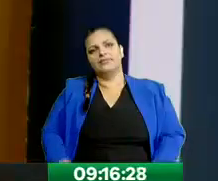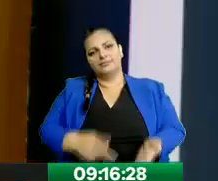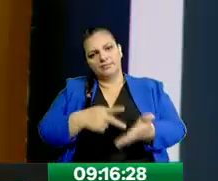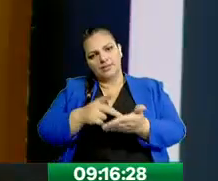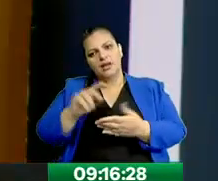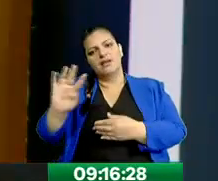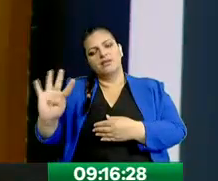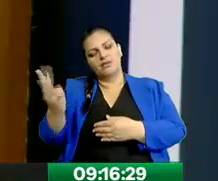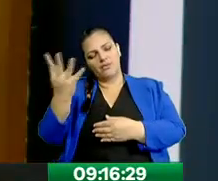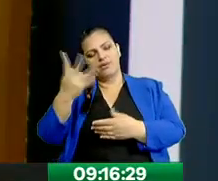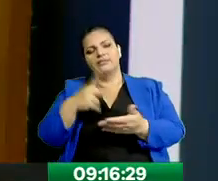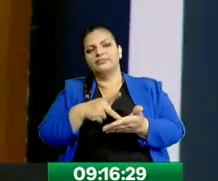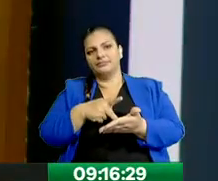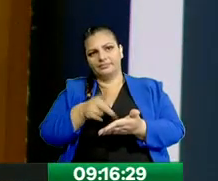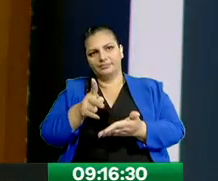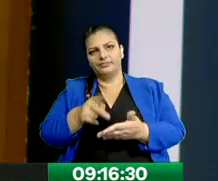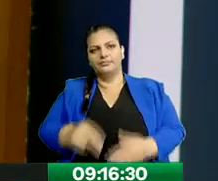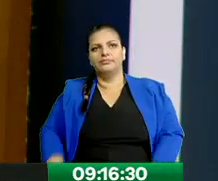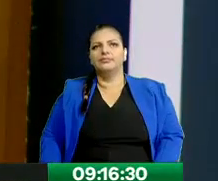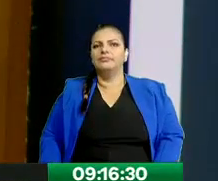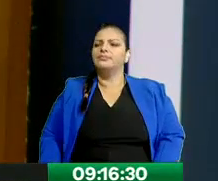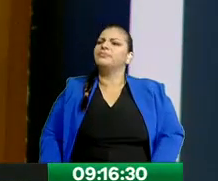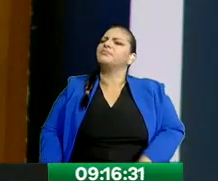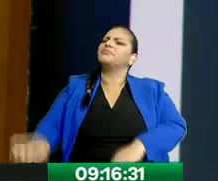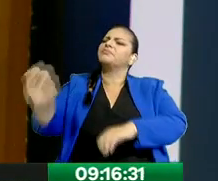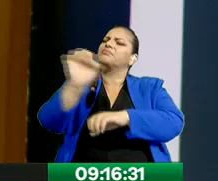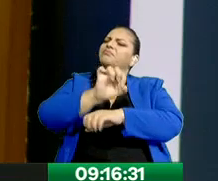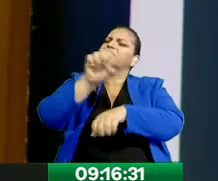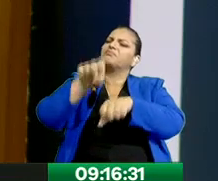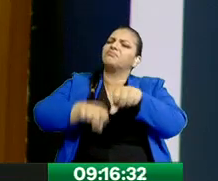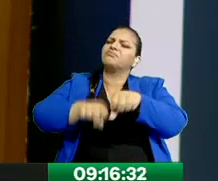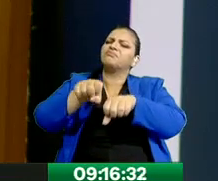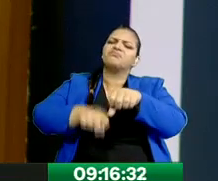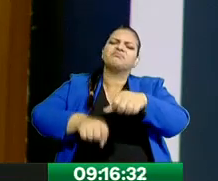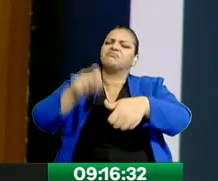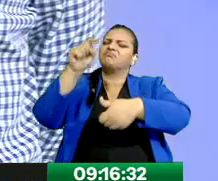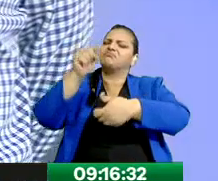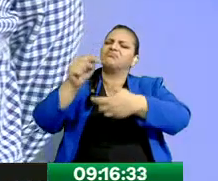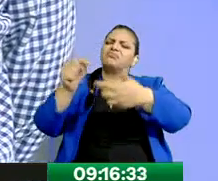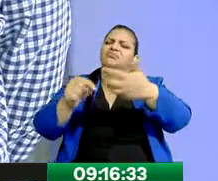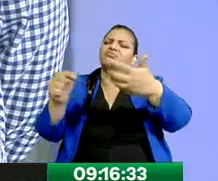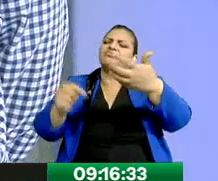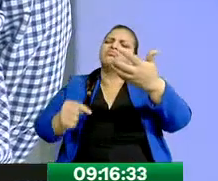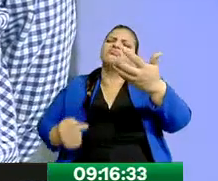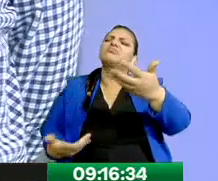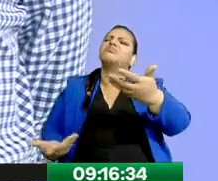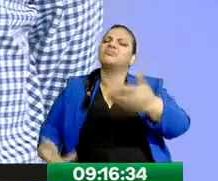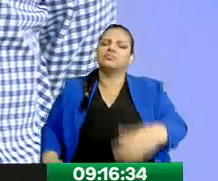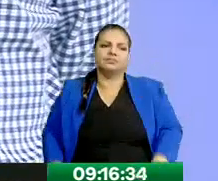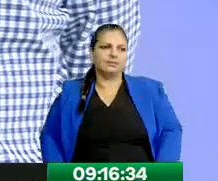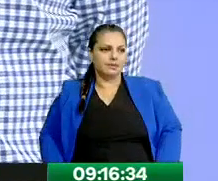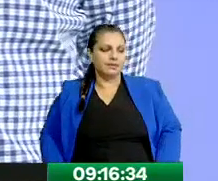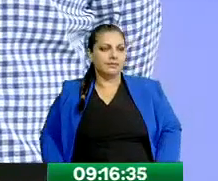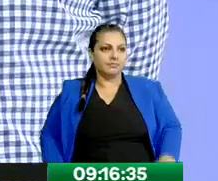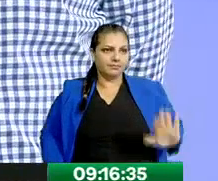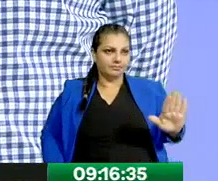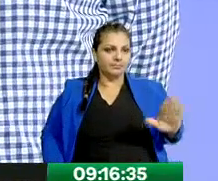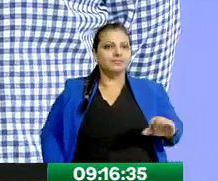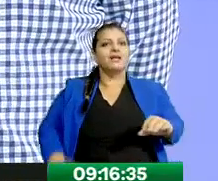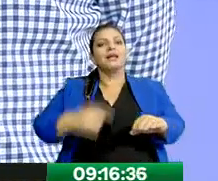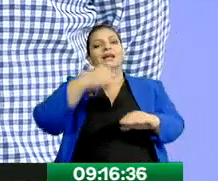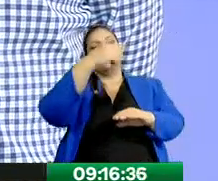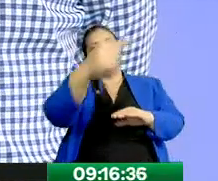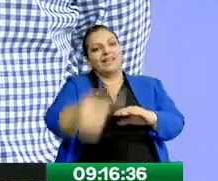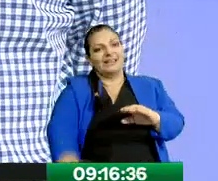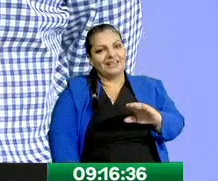más cotidianos, ingeniero? Bueno, en lo que a vehículos se refiere. Bueno, lo más frecuente que existe son las llantas labrados.